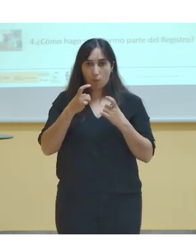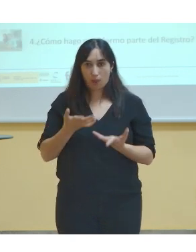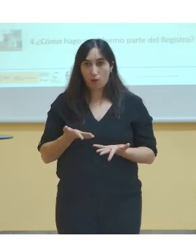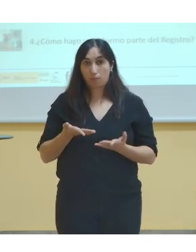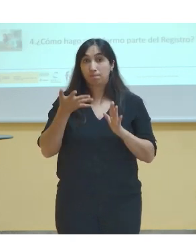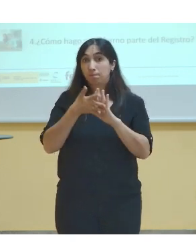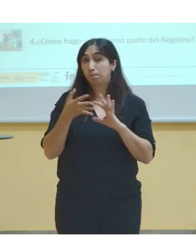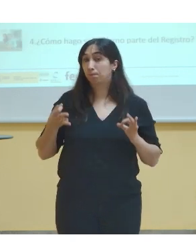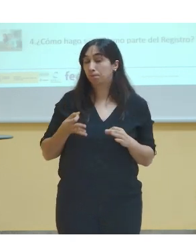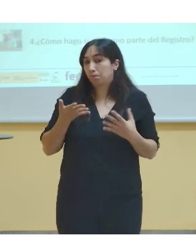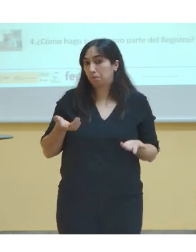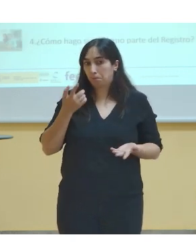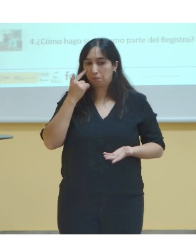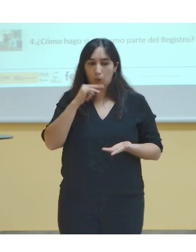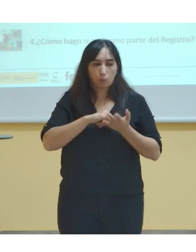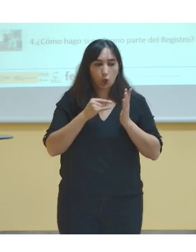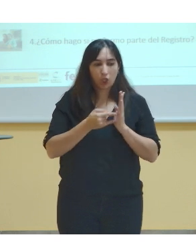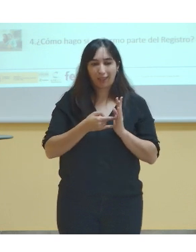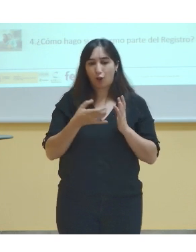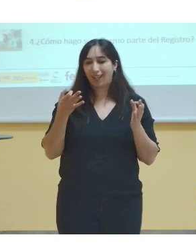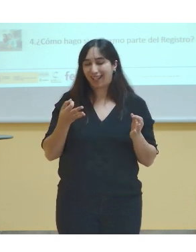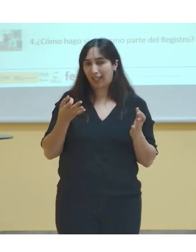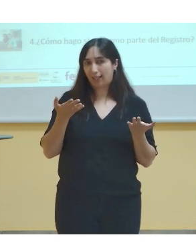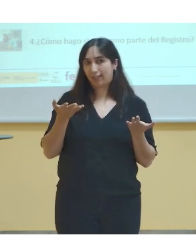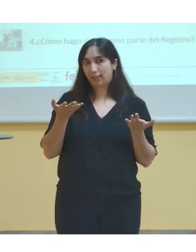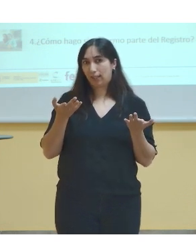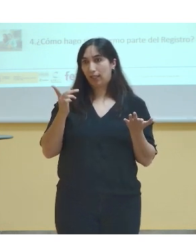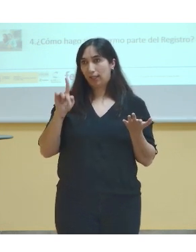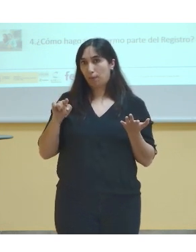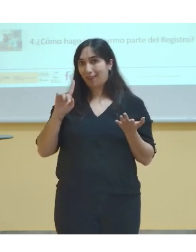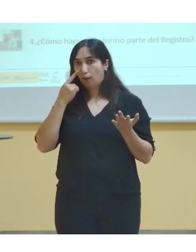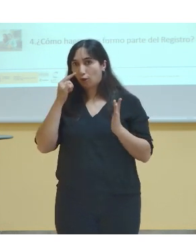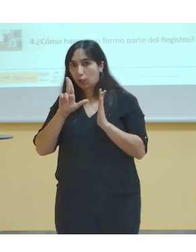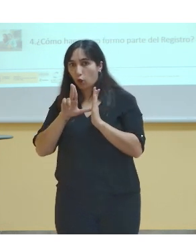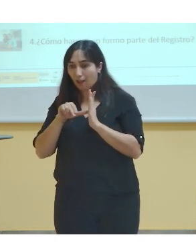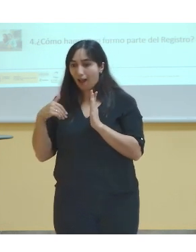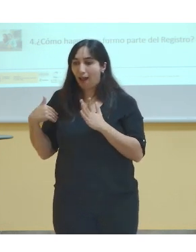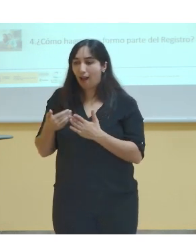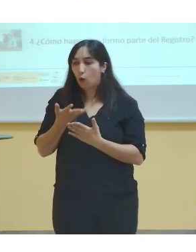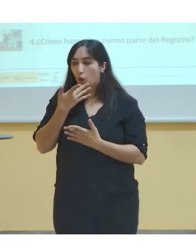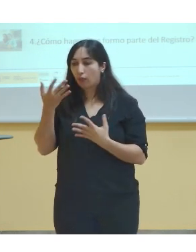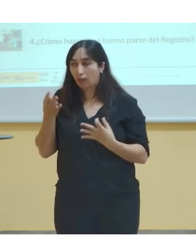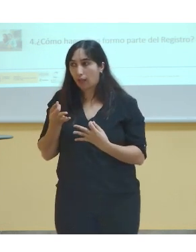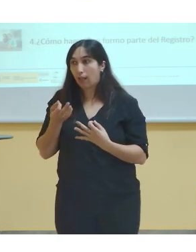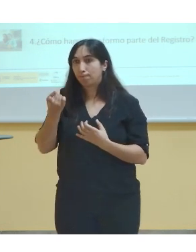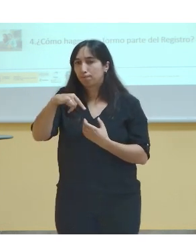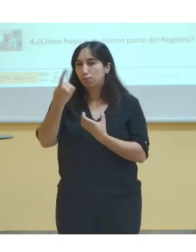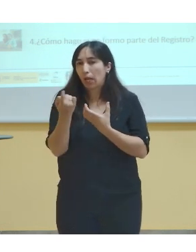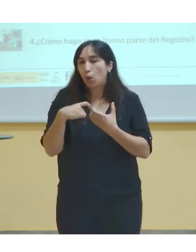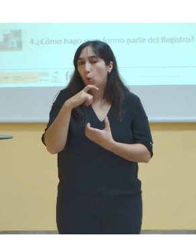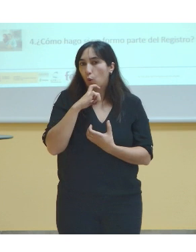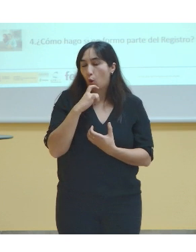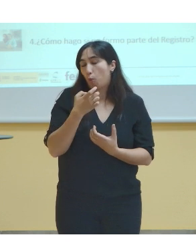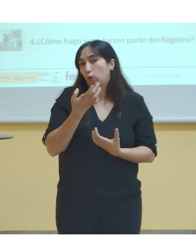lo que explicábamos? Pues en qué consistía el proyecto, qué se conocía sobre el retraso diagnóstico hasta el momento, cómo podían participar las